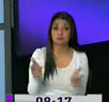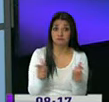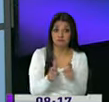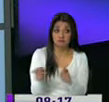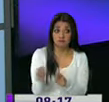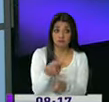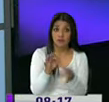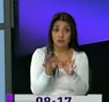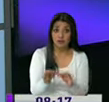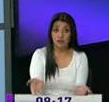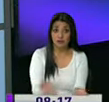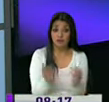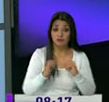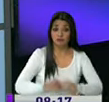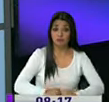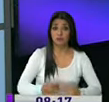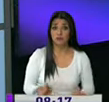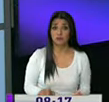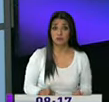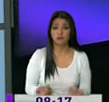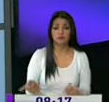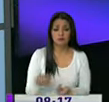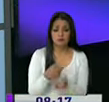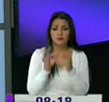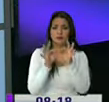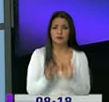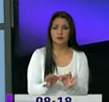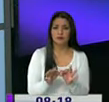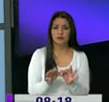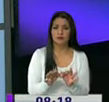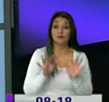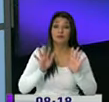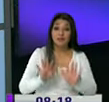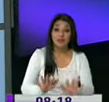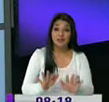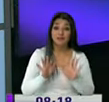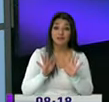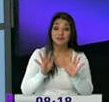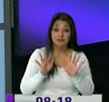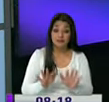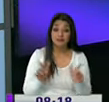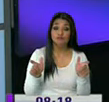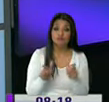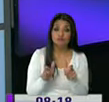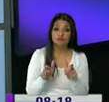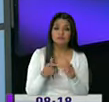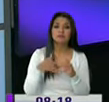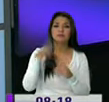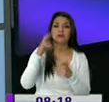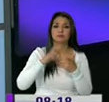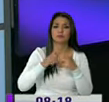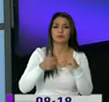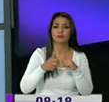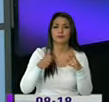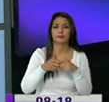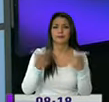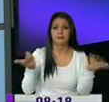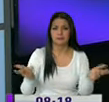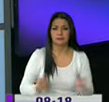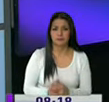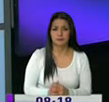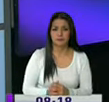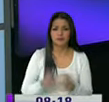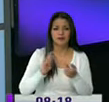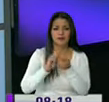cosa pequeña, hagámosla. Eso digo yo, hagámosla. Este tipo de cosas, de este porte, son las que uno dice, caray, hay